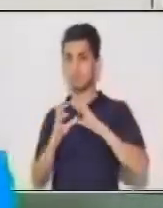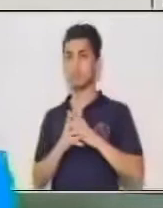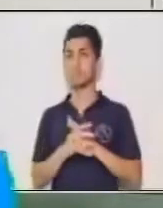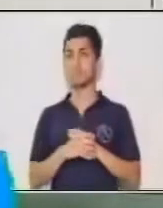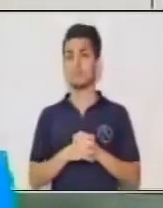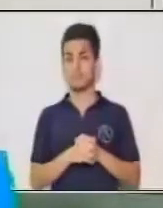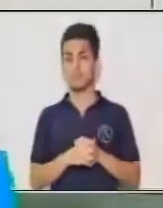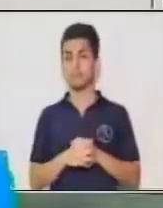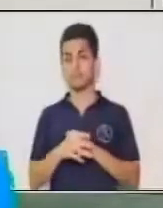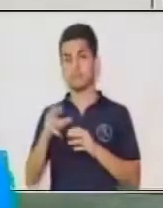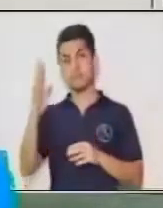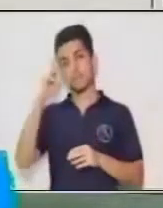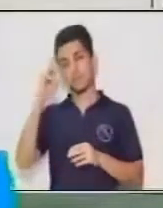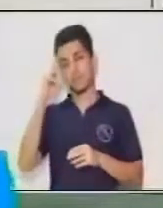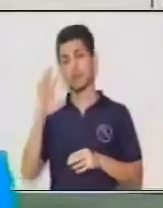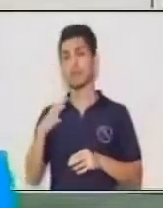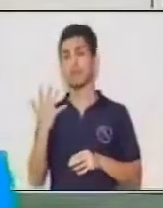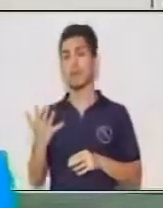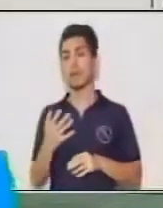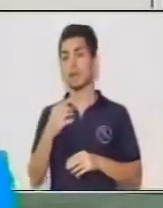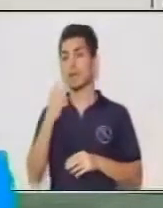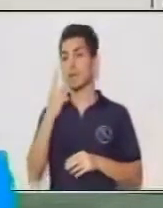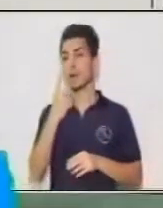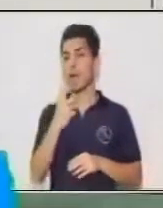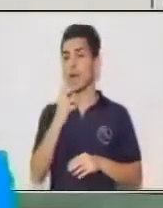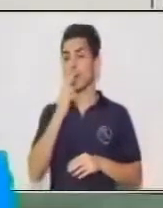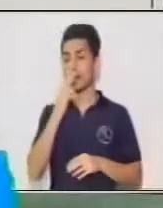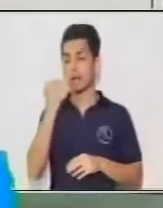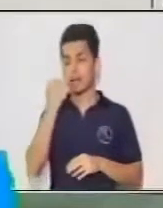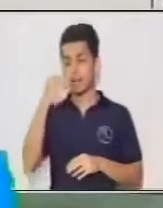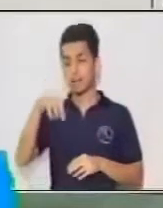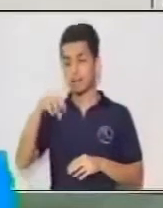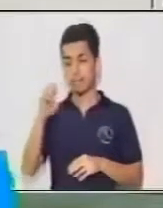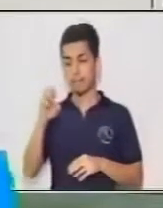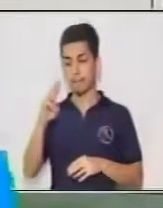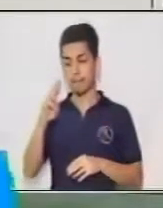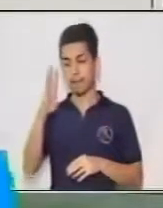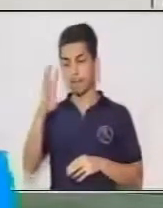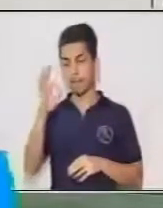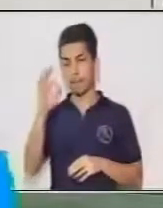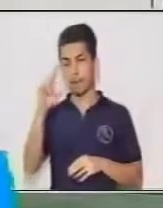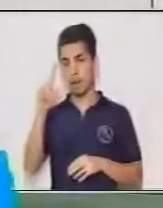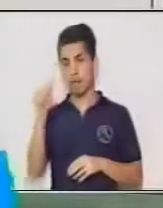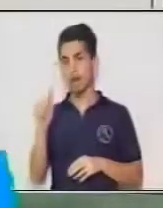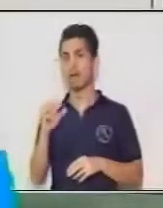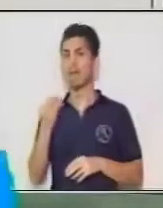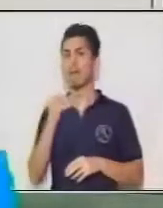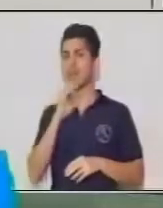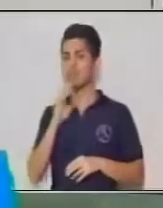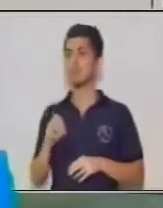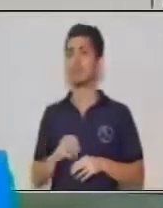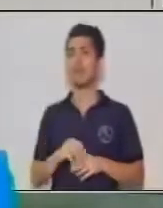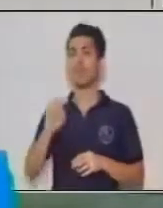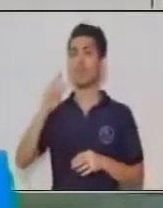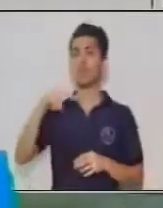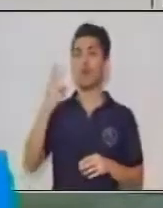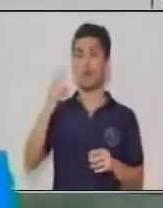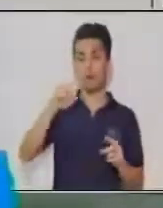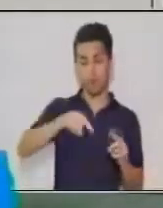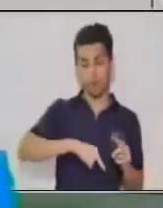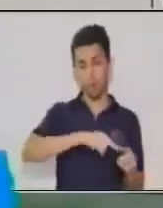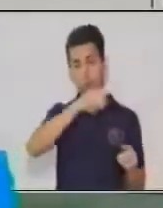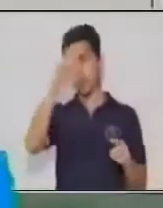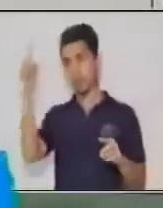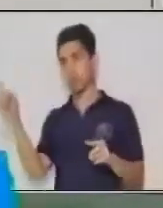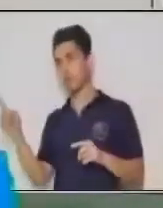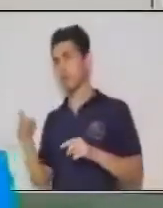vamos a recordar lo que es una hipérbola. Entonces, una hipérbola es una doble curva.